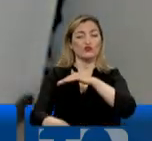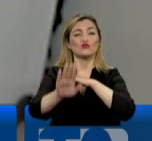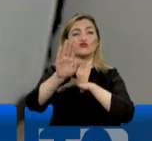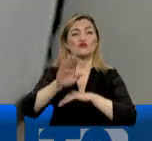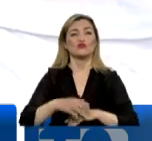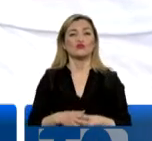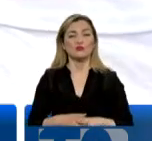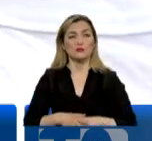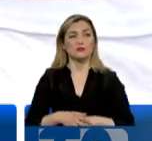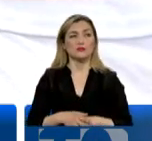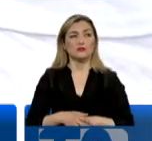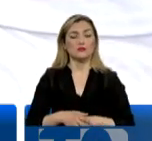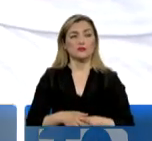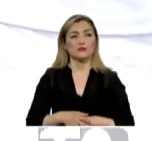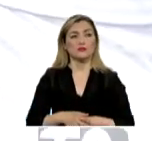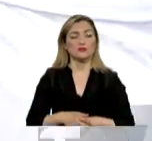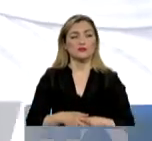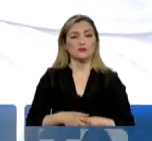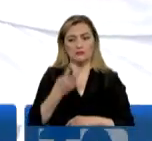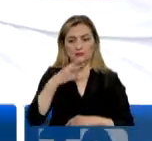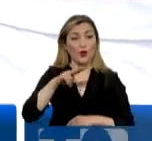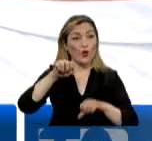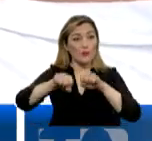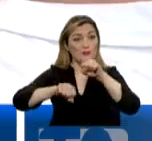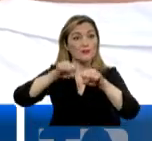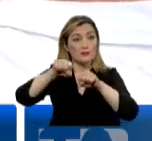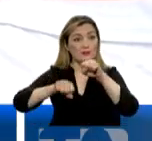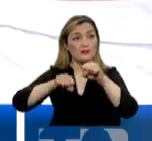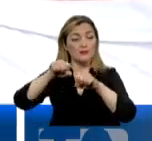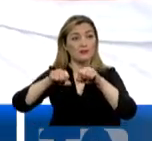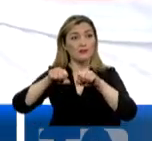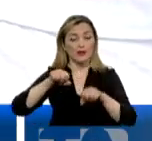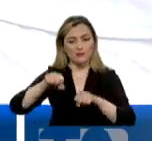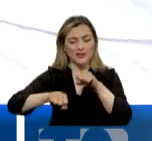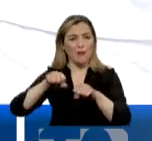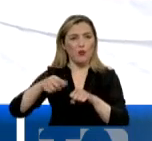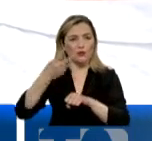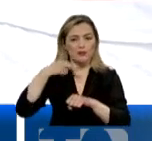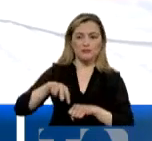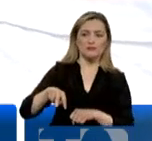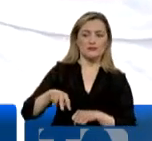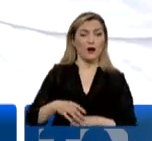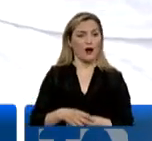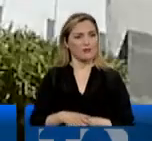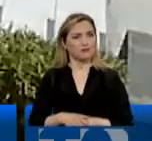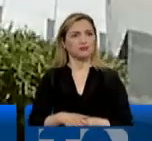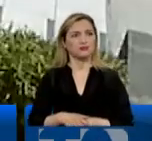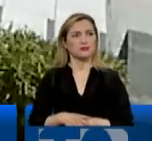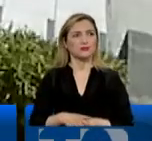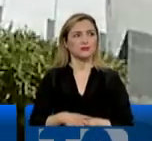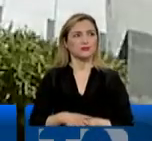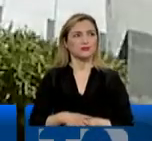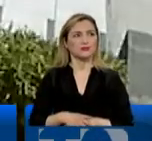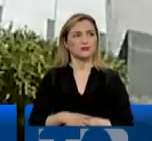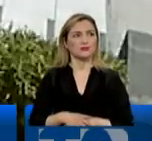a la planta baja y vieron las bicicletas, que realmente es nuestro medio de transporte diario, y